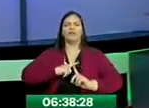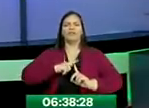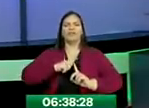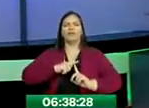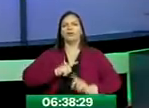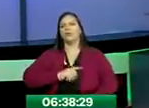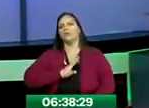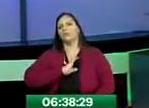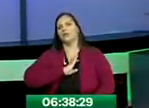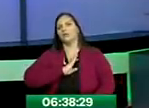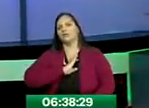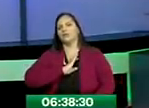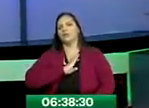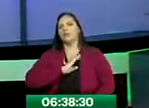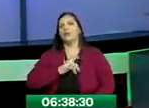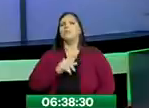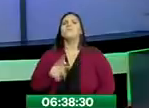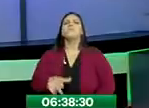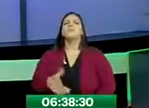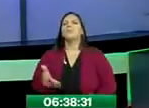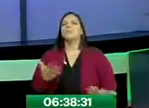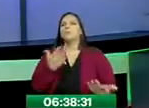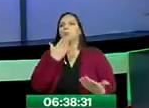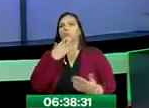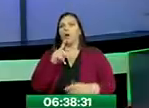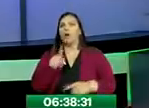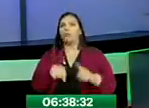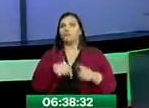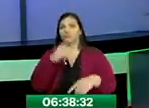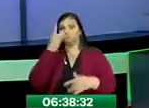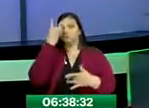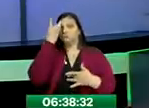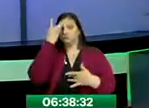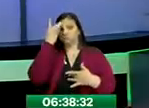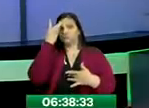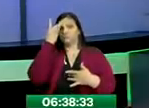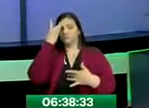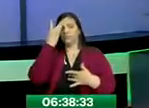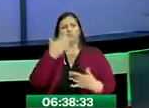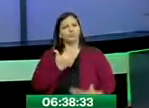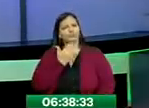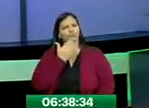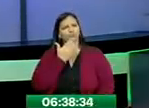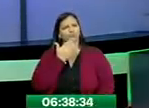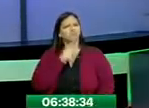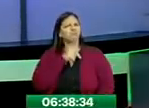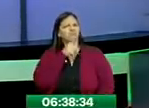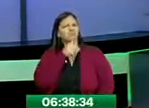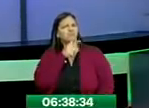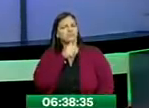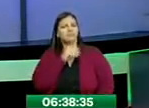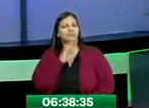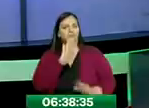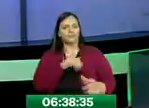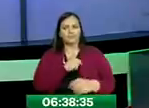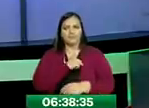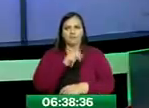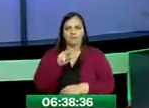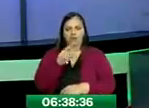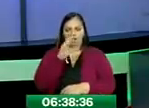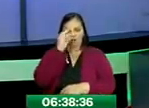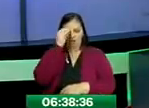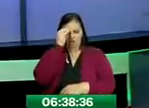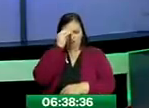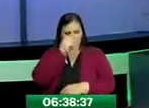momentos complicados, y otros que no están padeciendo esta enfermedad, pero igual nos hacen un llamado, nos hacen reflexionar con algunas